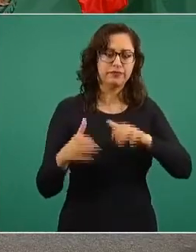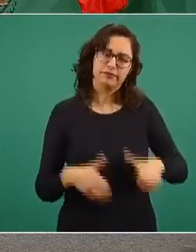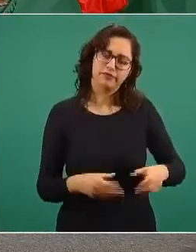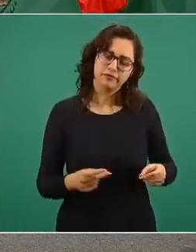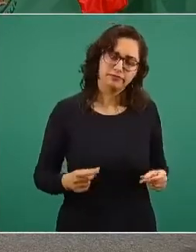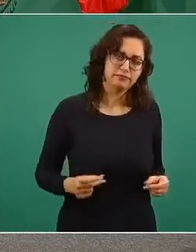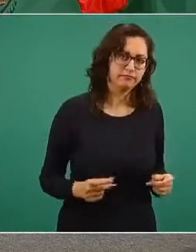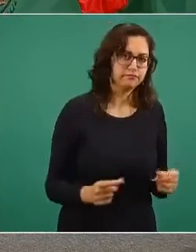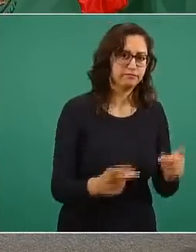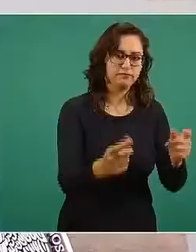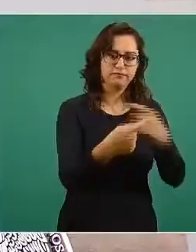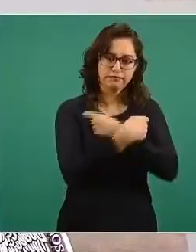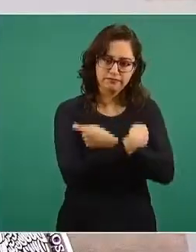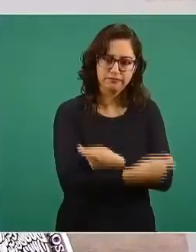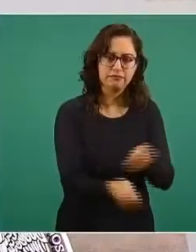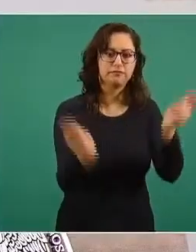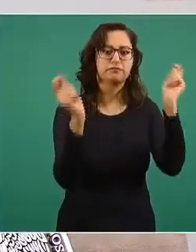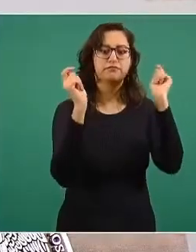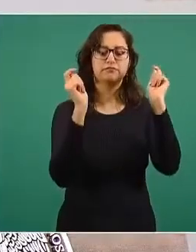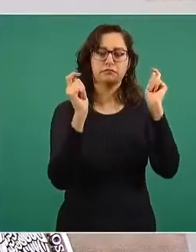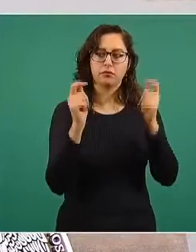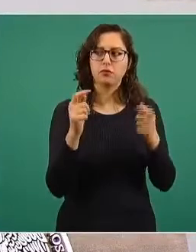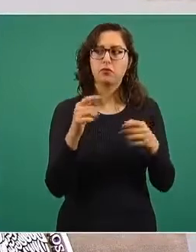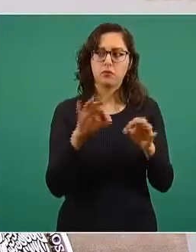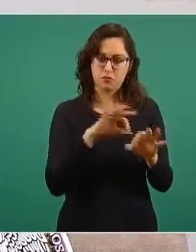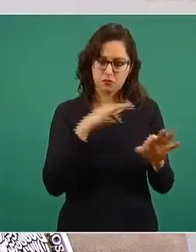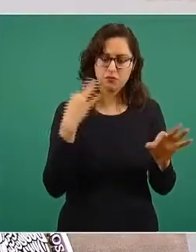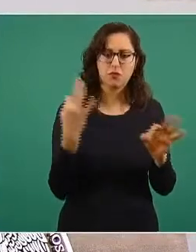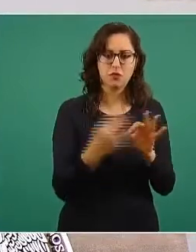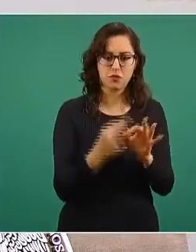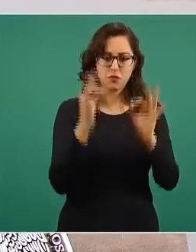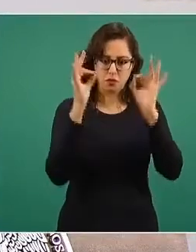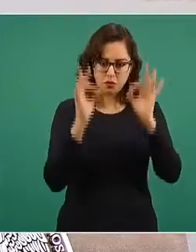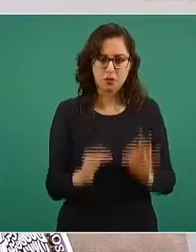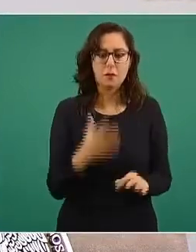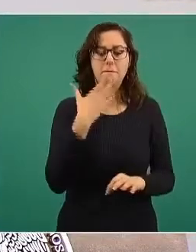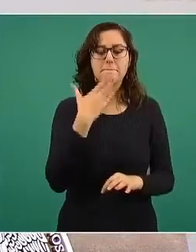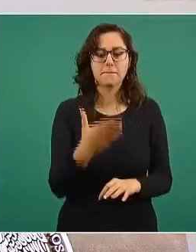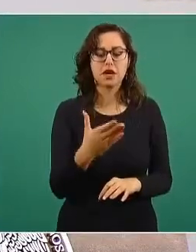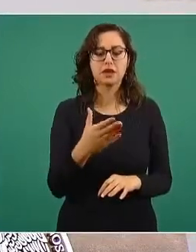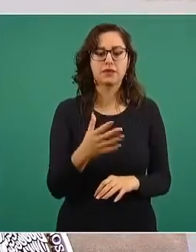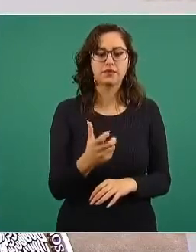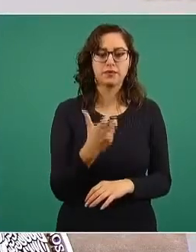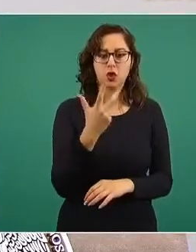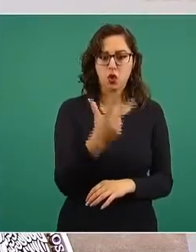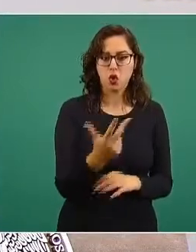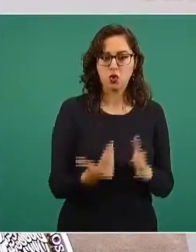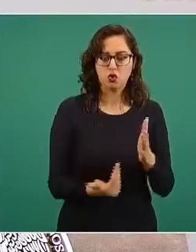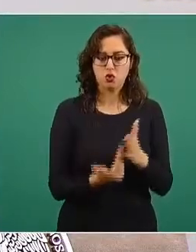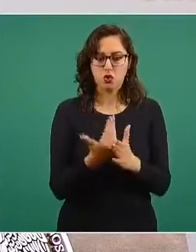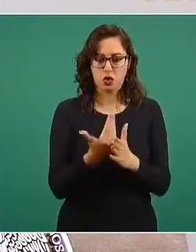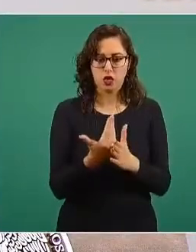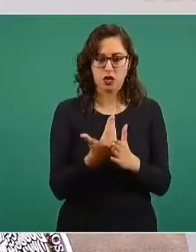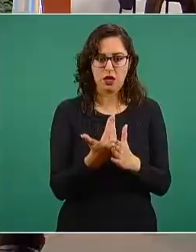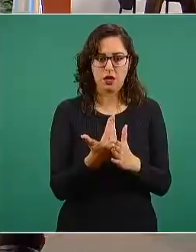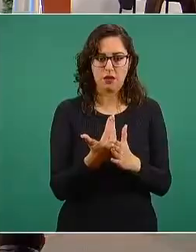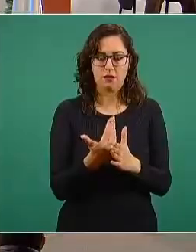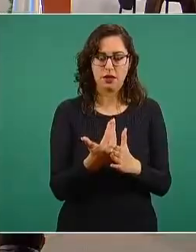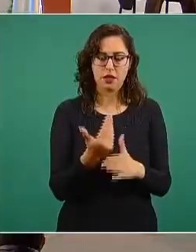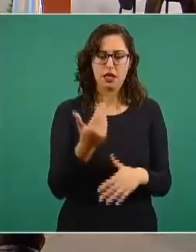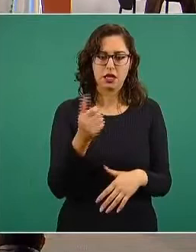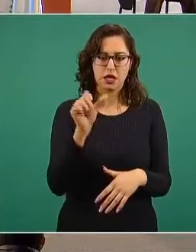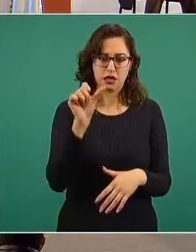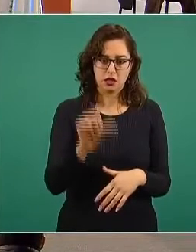y pudiéramos estar en condiciones de iniciar, como se estableció, a las 8 de la mañana del día de